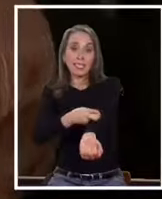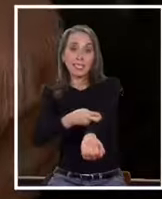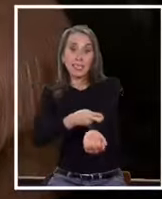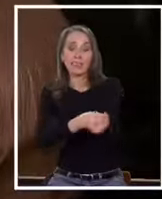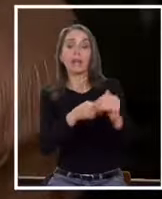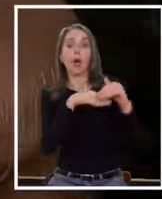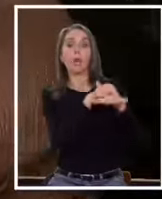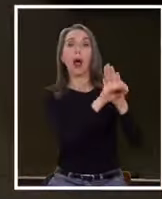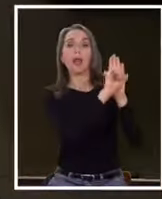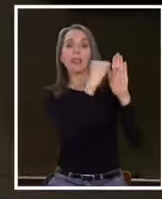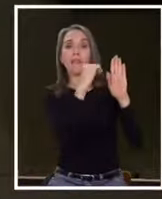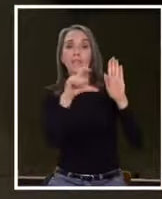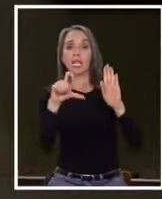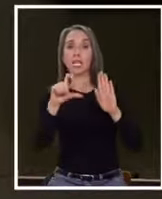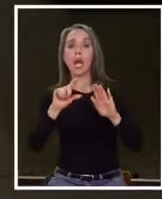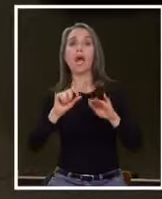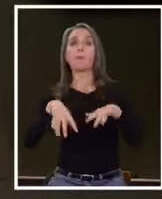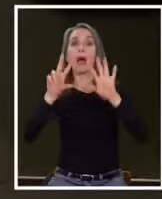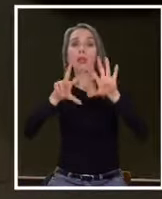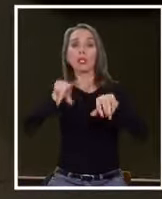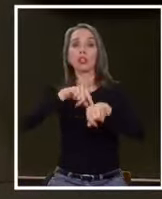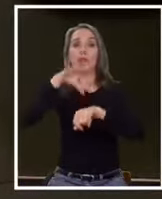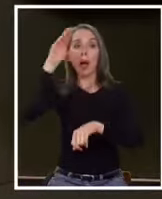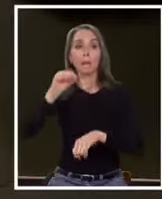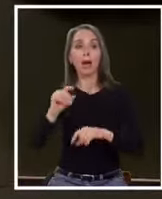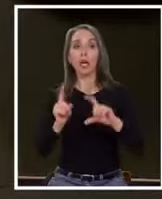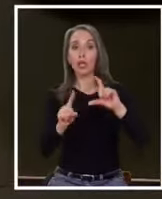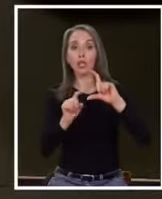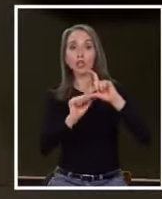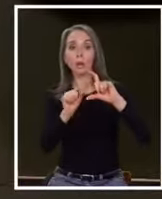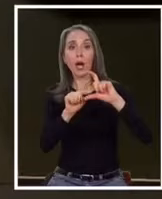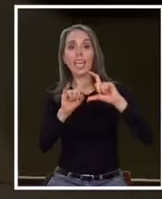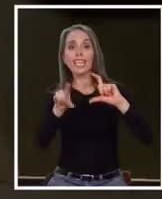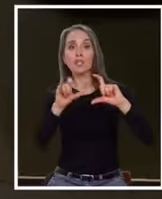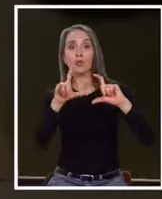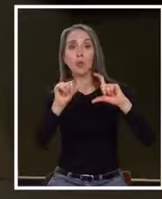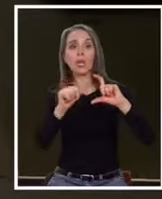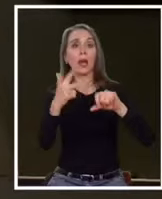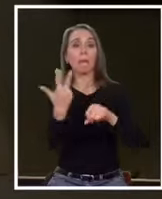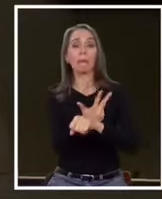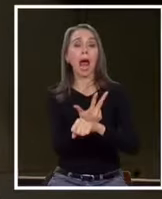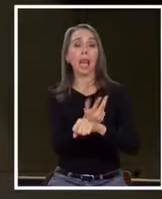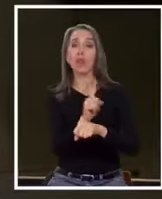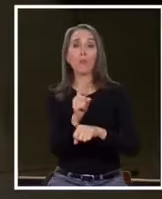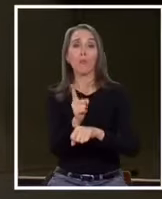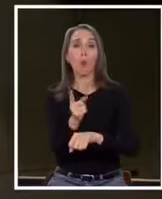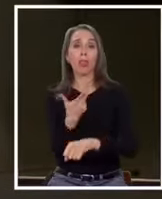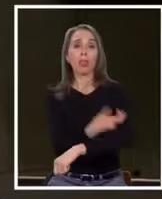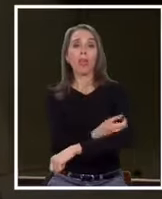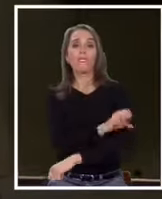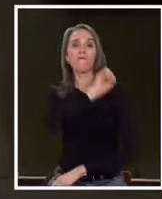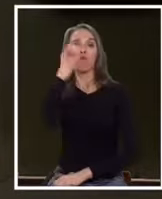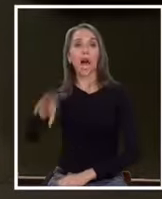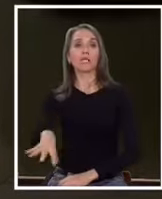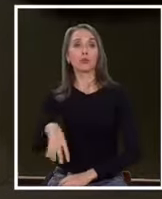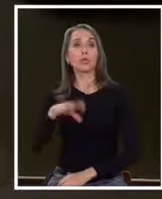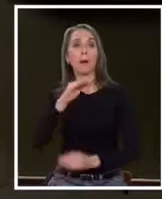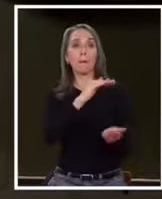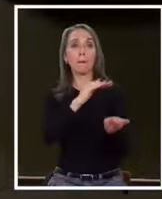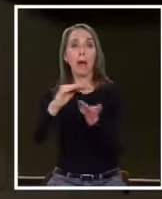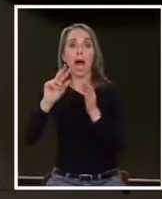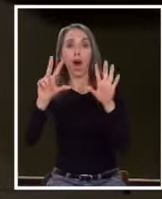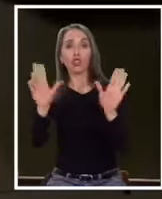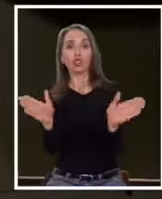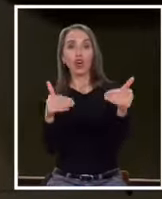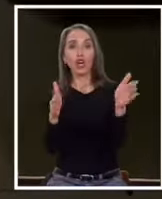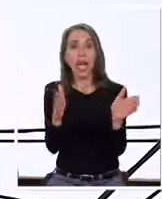Dijeron que no era posible que esta insulina estuviera buena. Entonces había que botar y boté más de 8